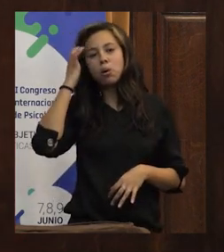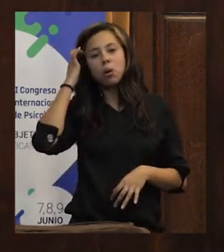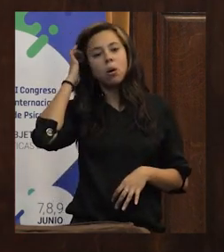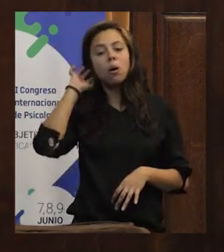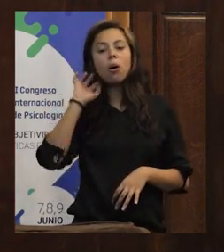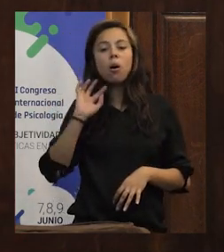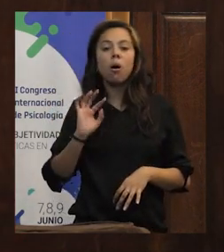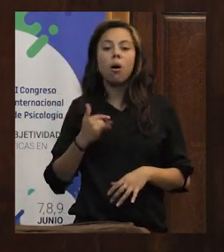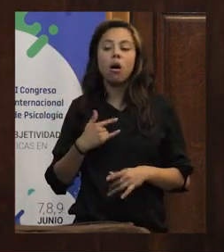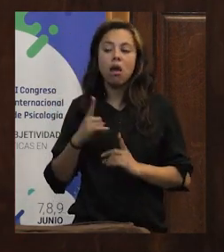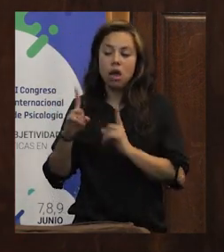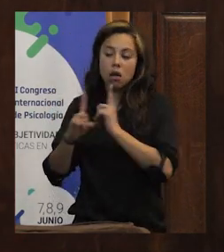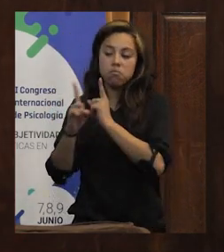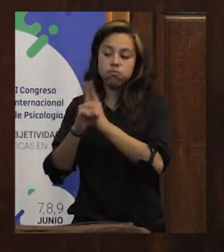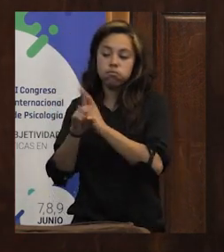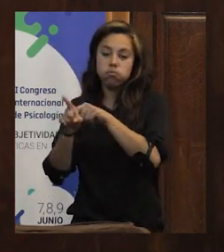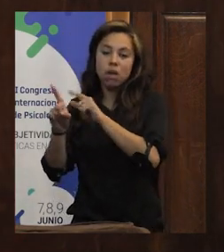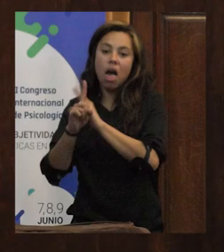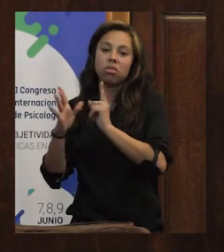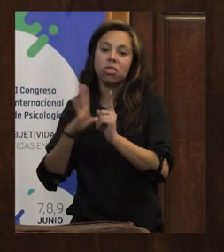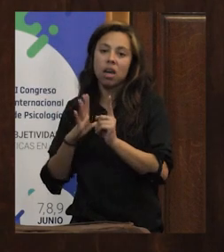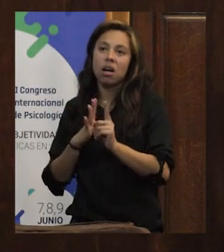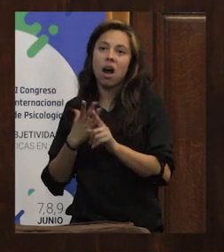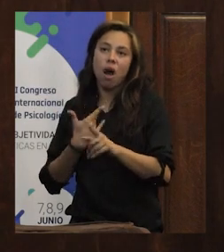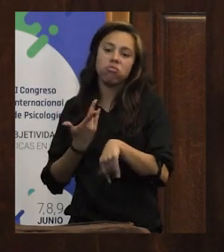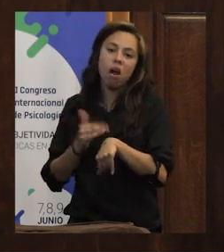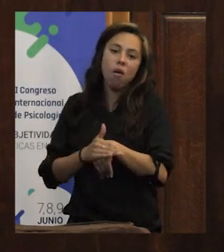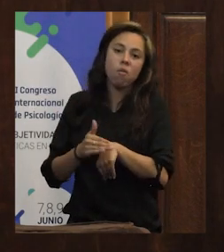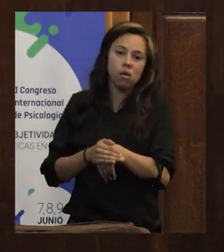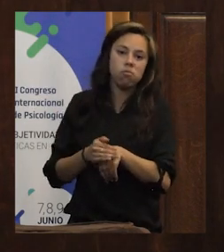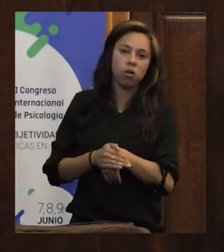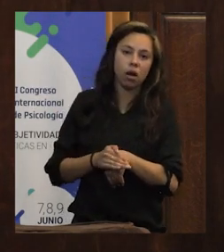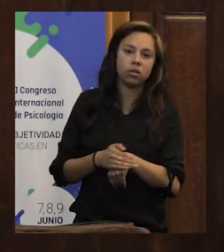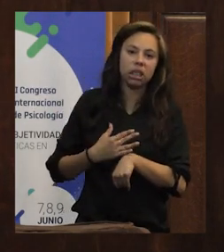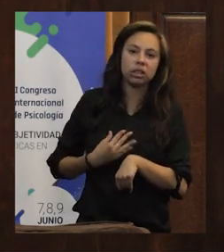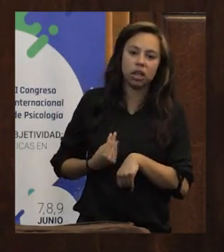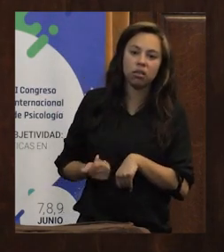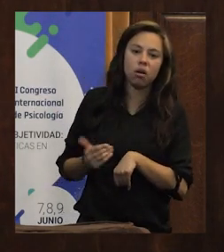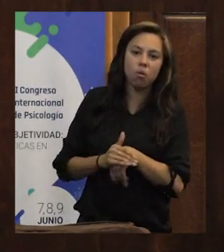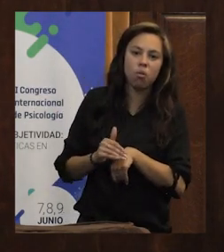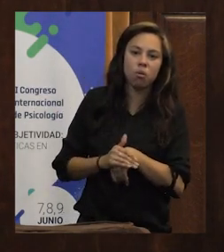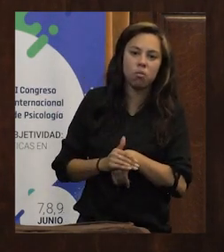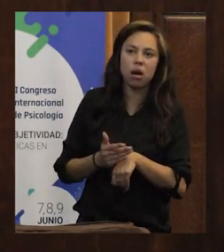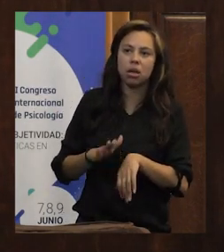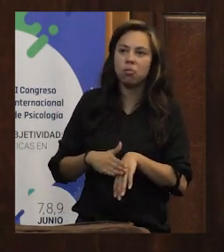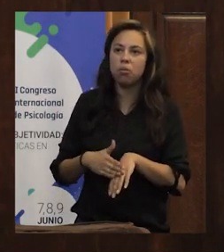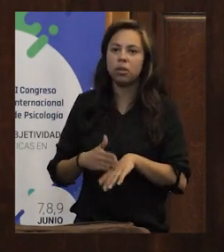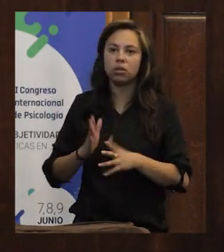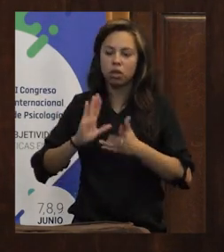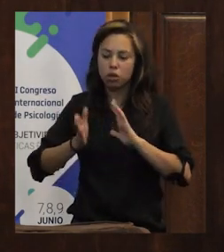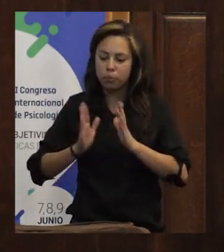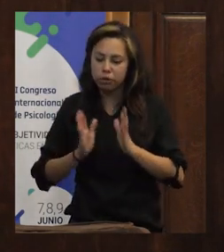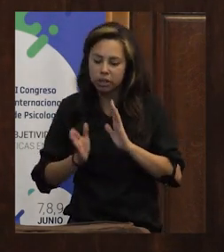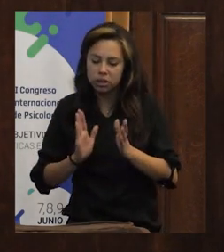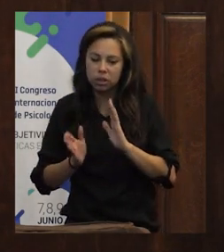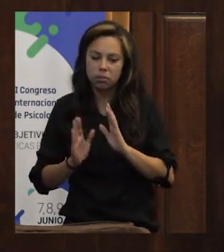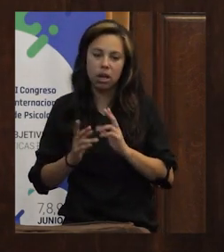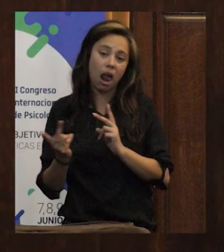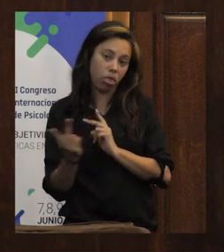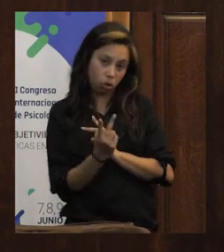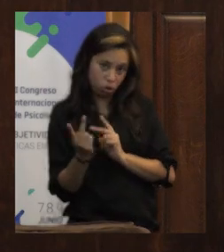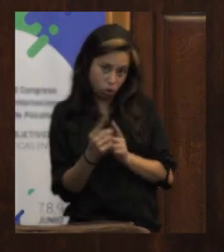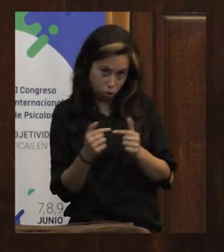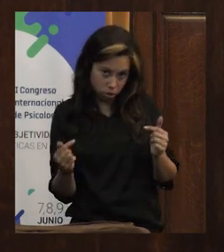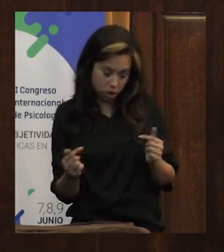de culpa, né? Vivido quando os procedimentos, as duas coisas,